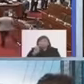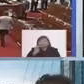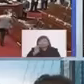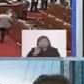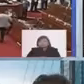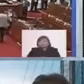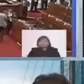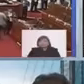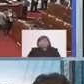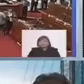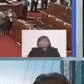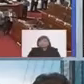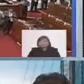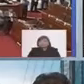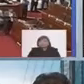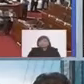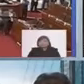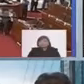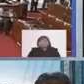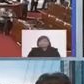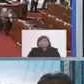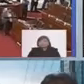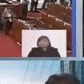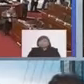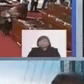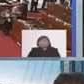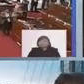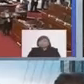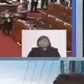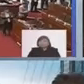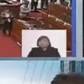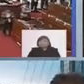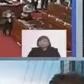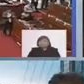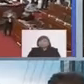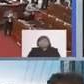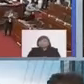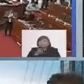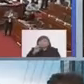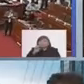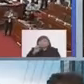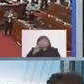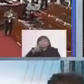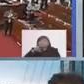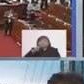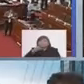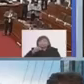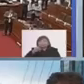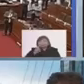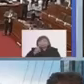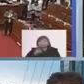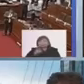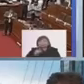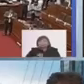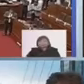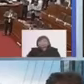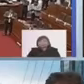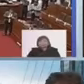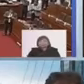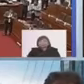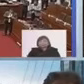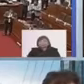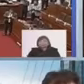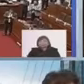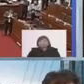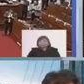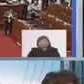segundo, de haberlo hecho sin el apoyo de las fuerzas sobre las que él depositó todo el